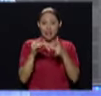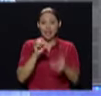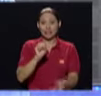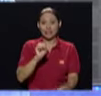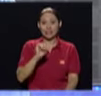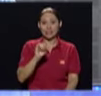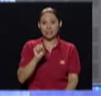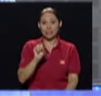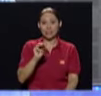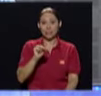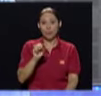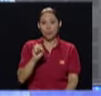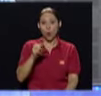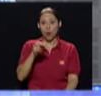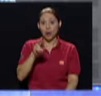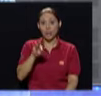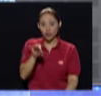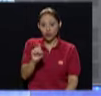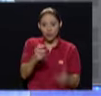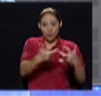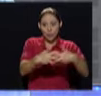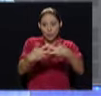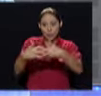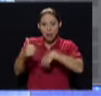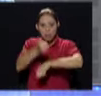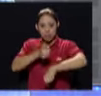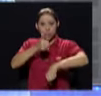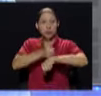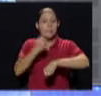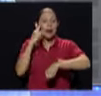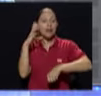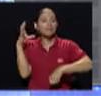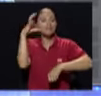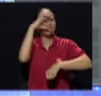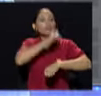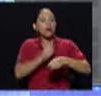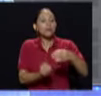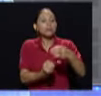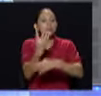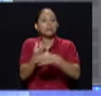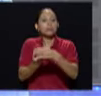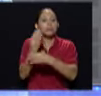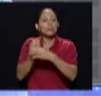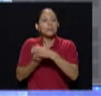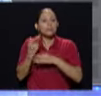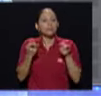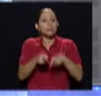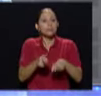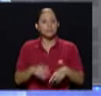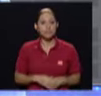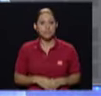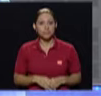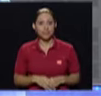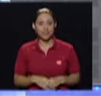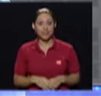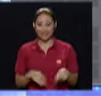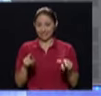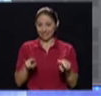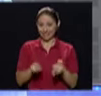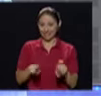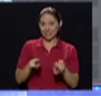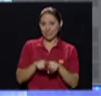sismógrafos se utilizan para detectar las señales de los volcanes y estudiar el comportamiento de los mismos. Sí, tal vez